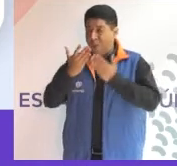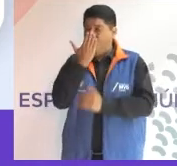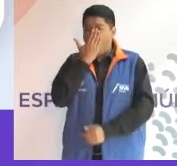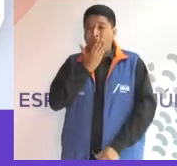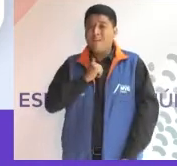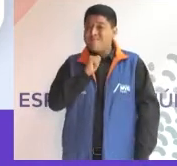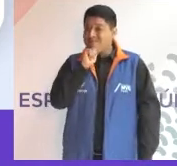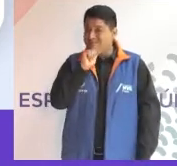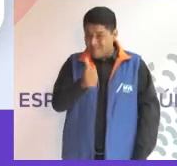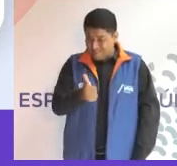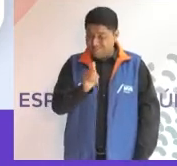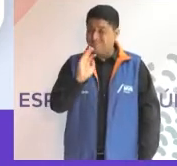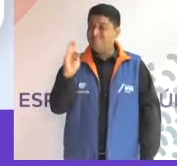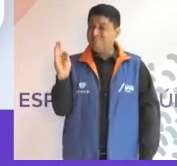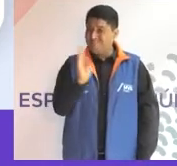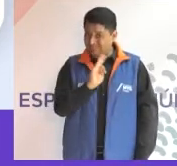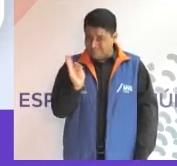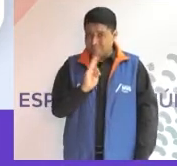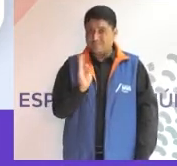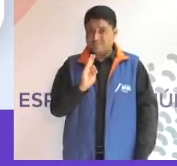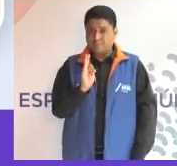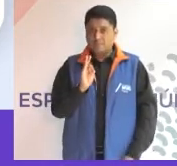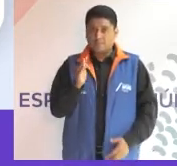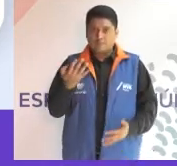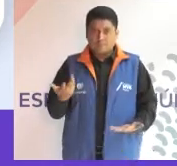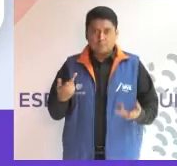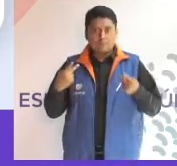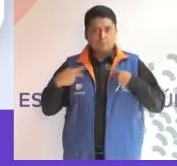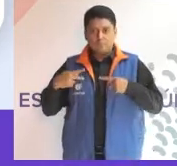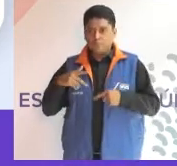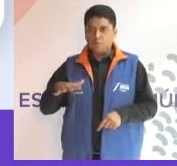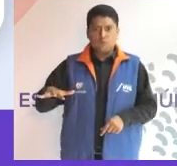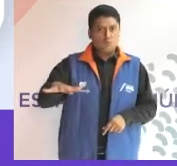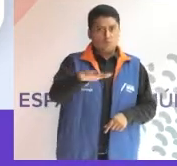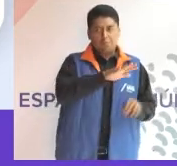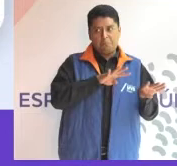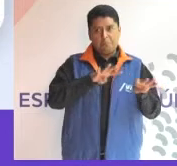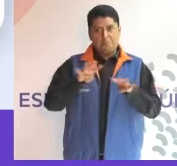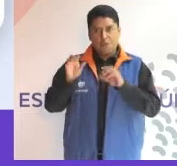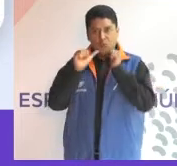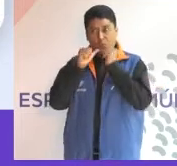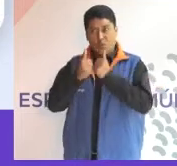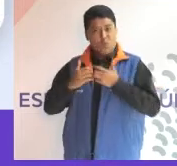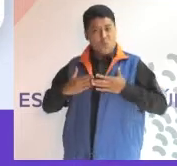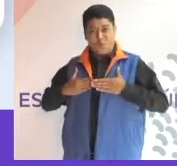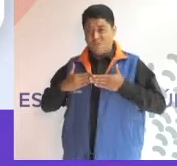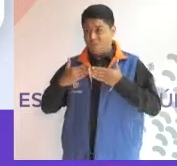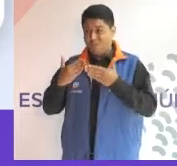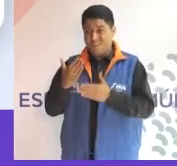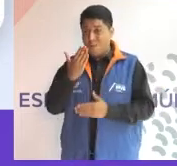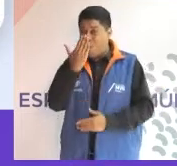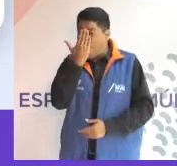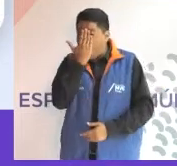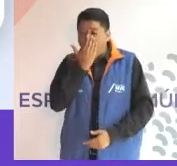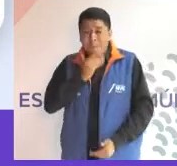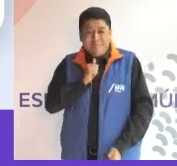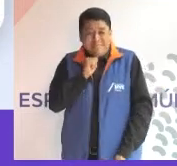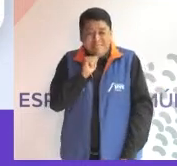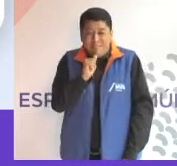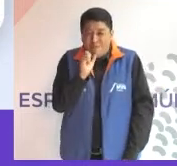que sucede en una sociedad donde desaparece la confianza es que pues cualquier interacción,